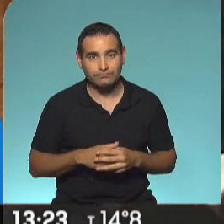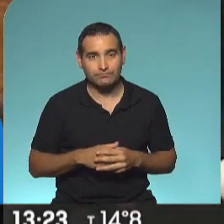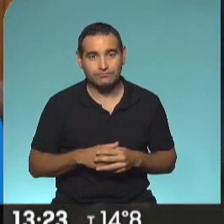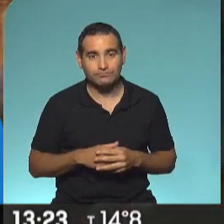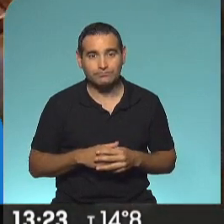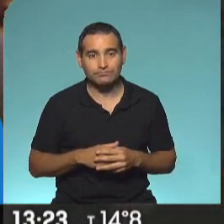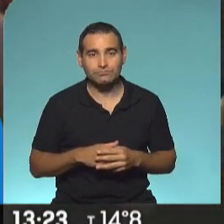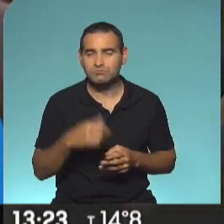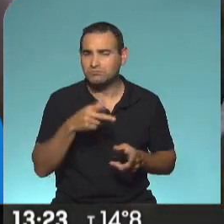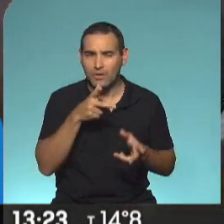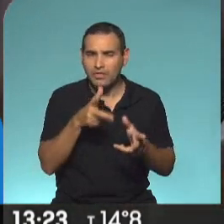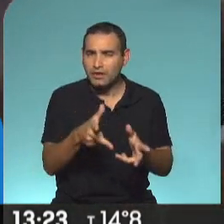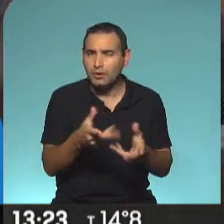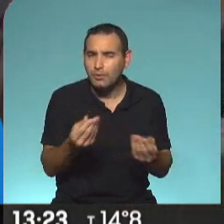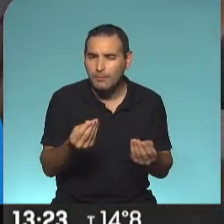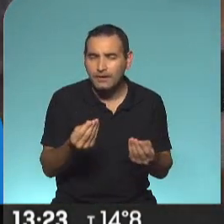Y digo esto